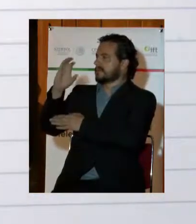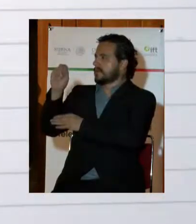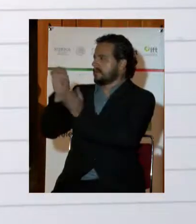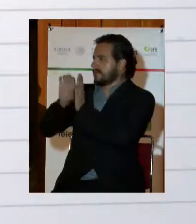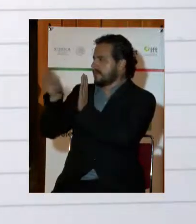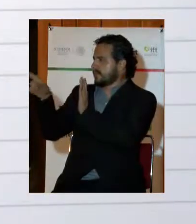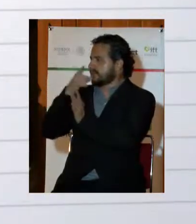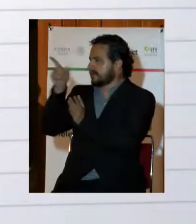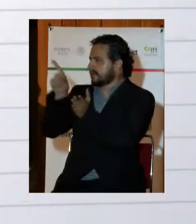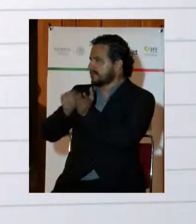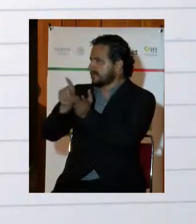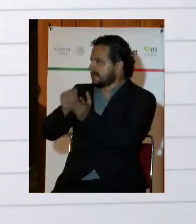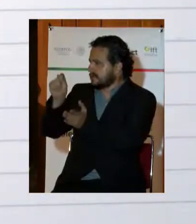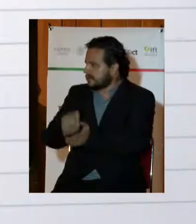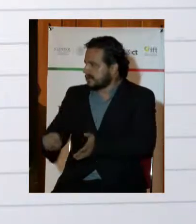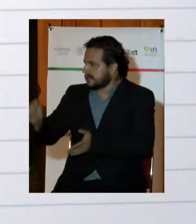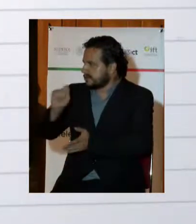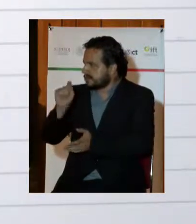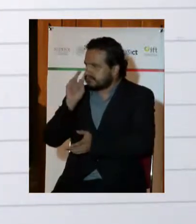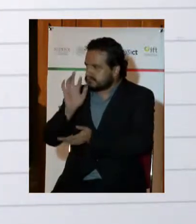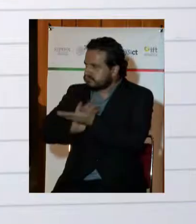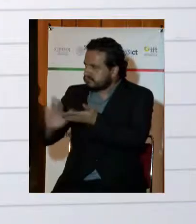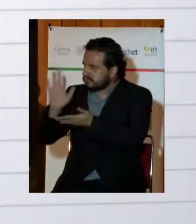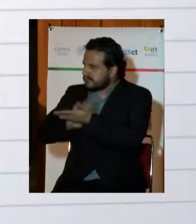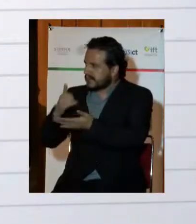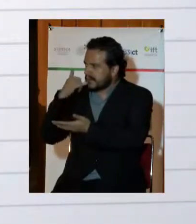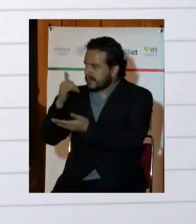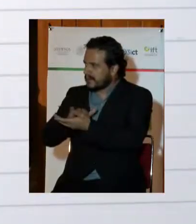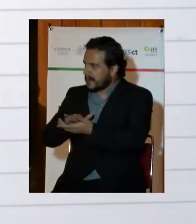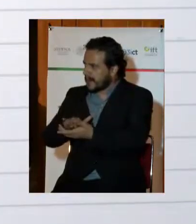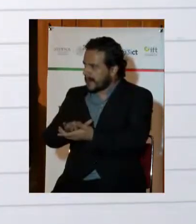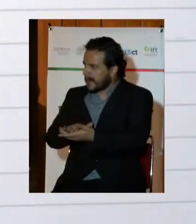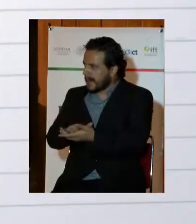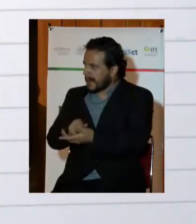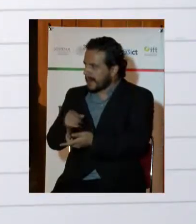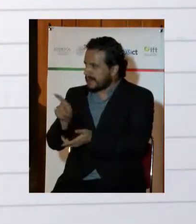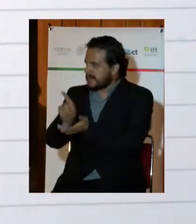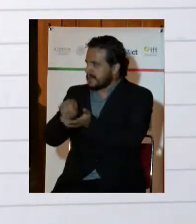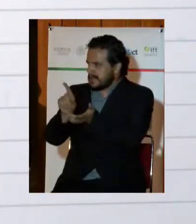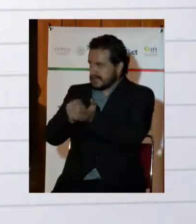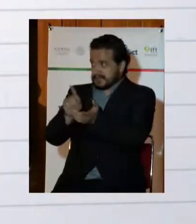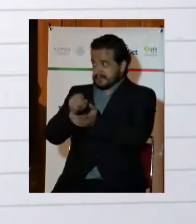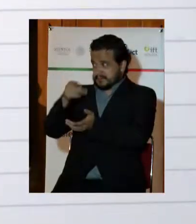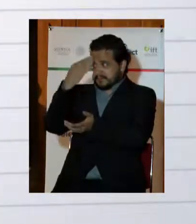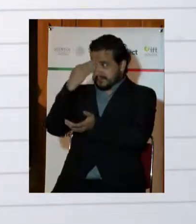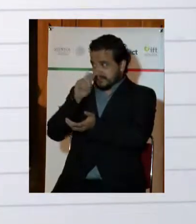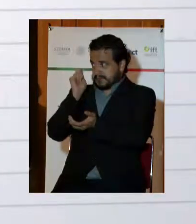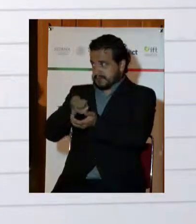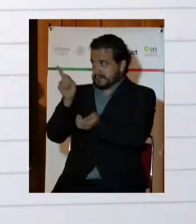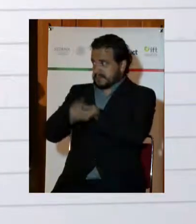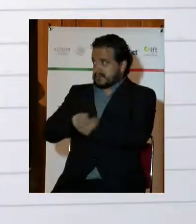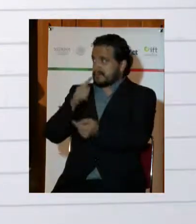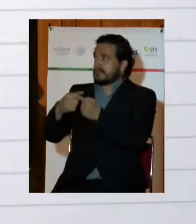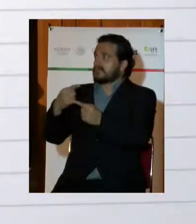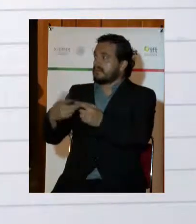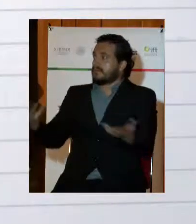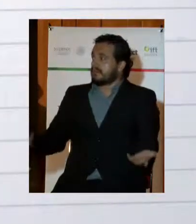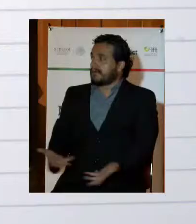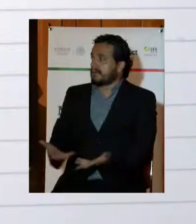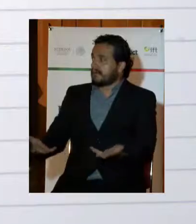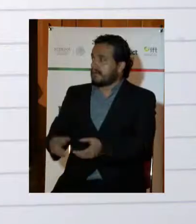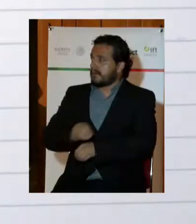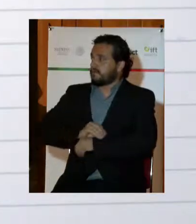ese Twitter, es un Twitter que leo en mi teléfono, yo no sé si lo escribió una persona con discapacidad auditiva, o yo, o sea,